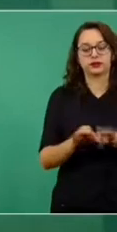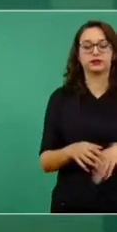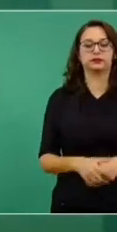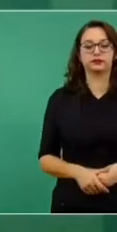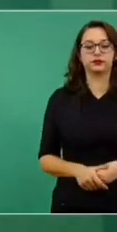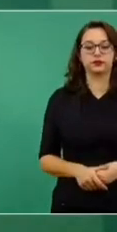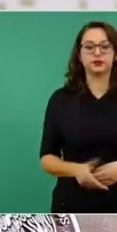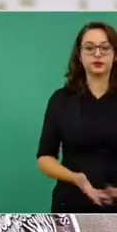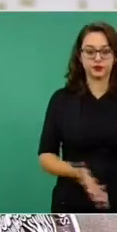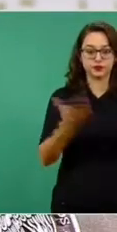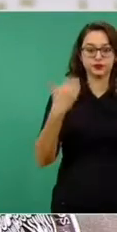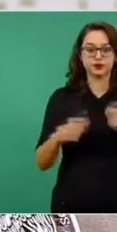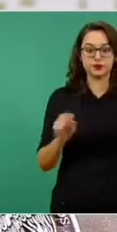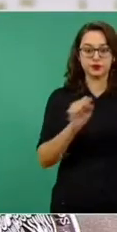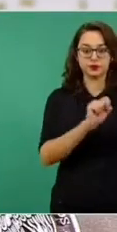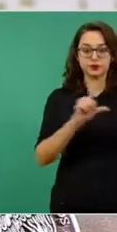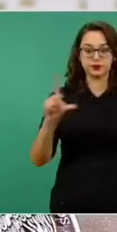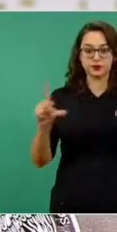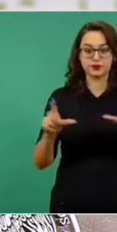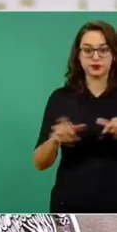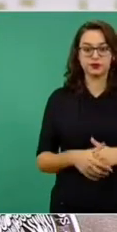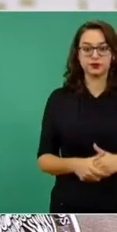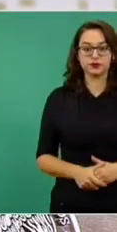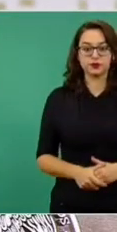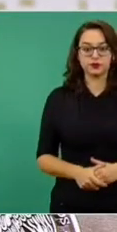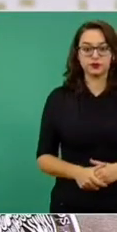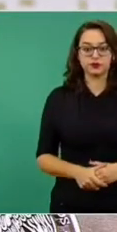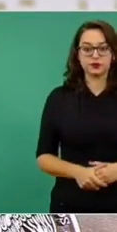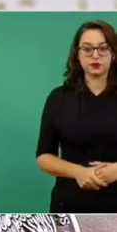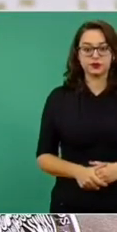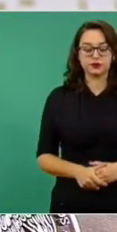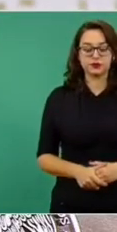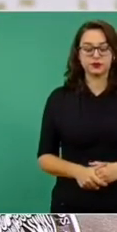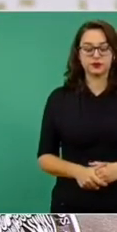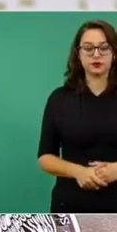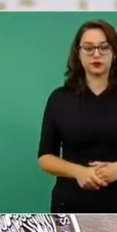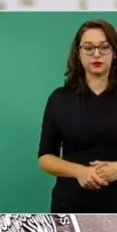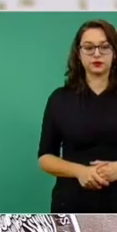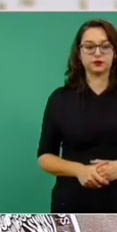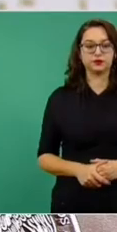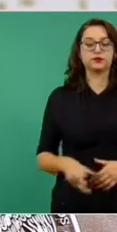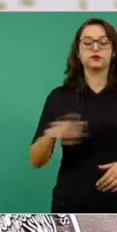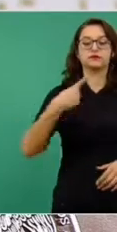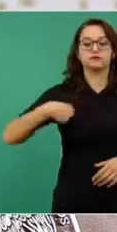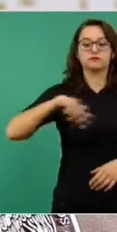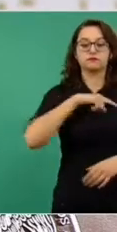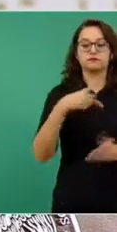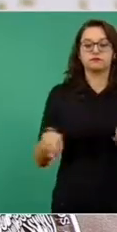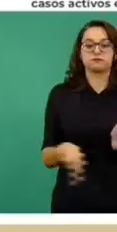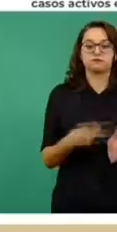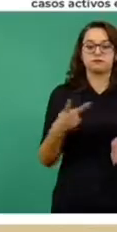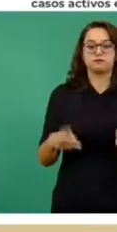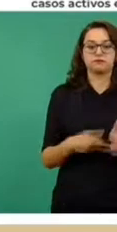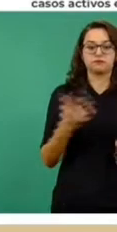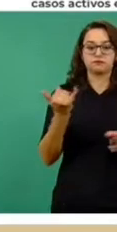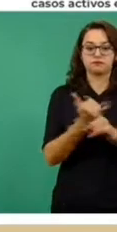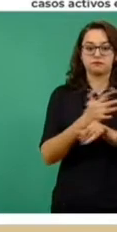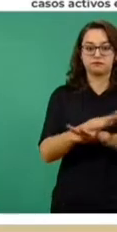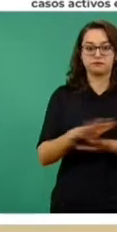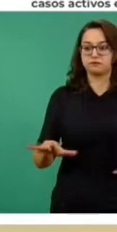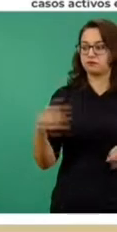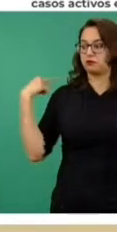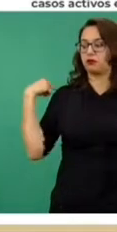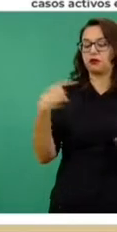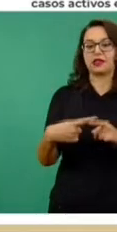recurrir vamos a ver la primera imagen como hemos venido informando tenemos ya la fortuna de que durante diez semanas